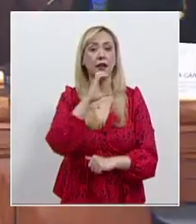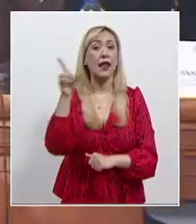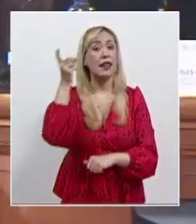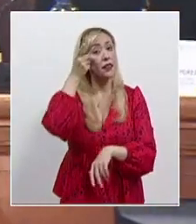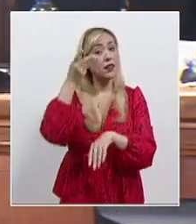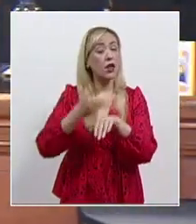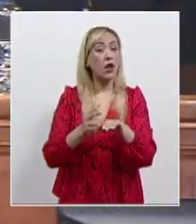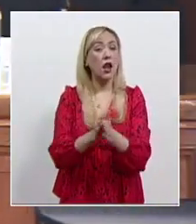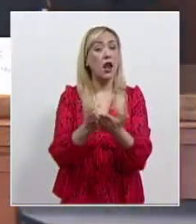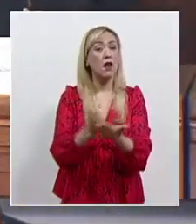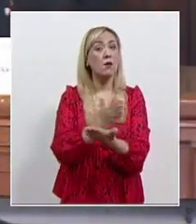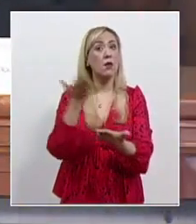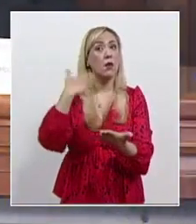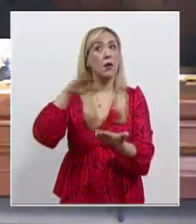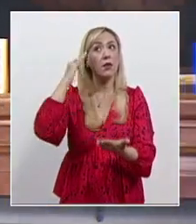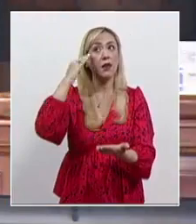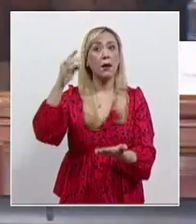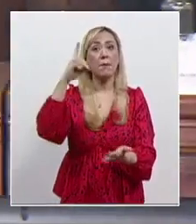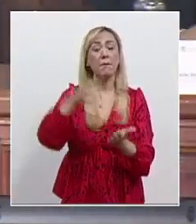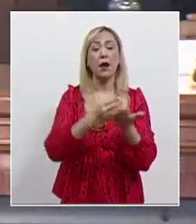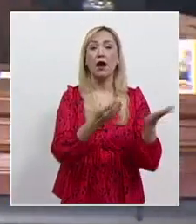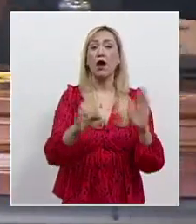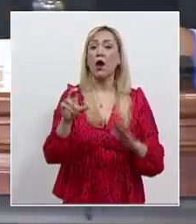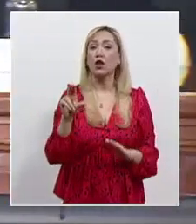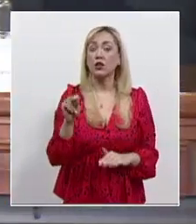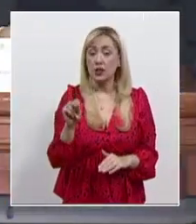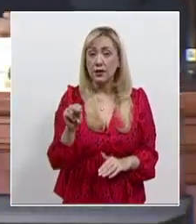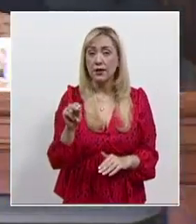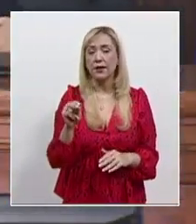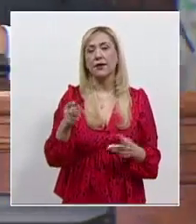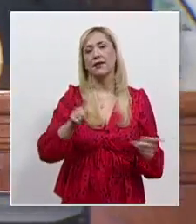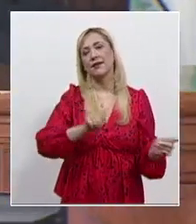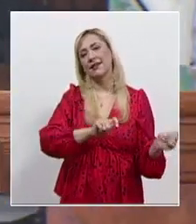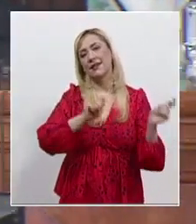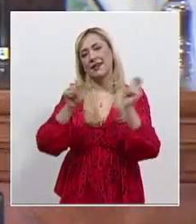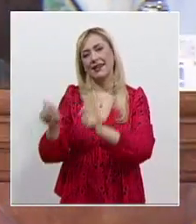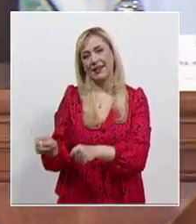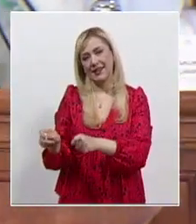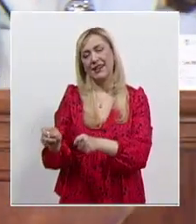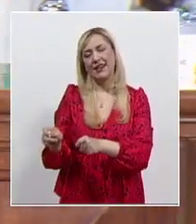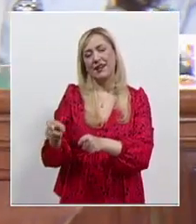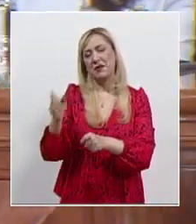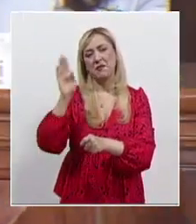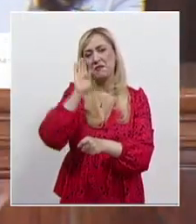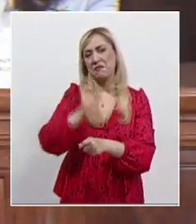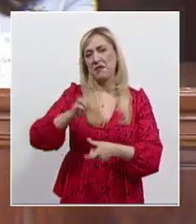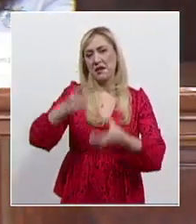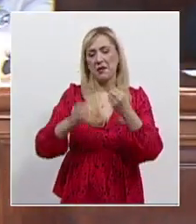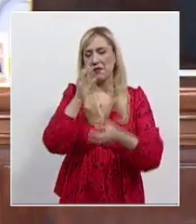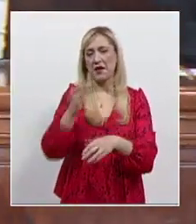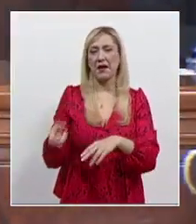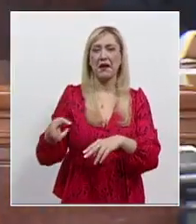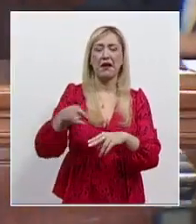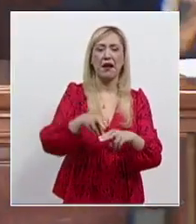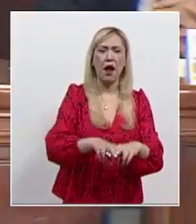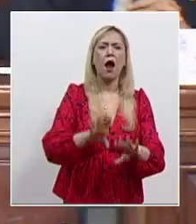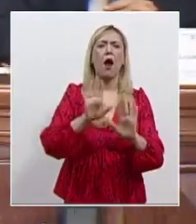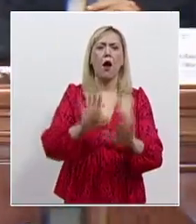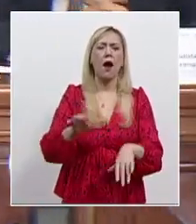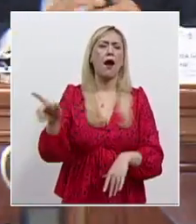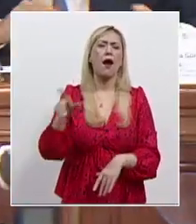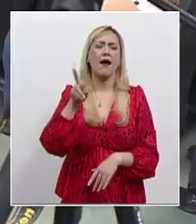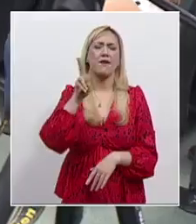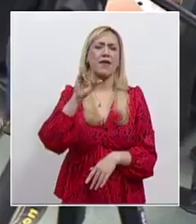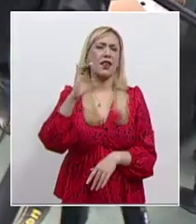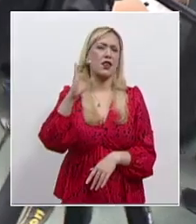en la década de los 80s. Justamente en representación del ministro participó Víctor Rocha Mercado, secretario de Estudio y Cuenta de su ponencia,